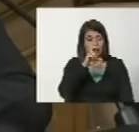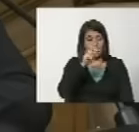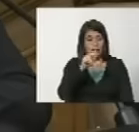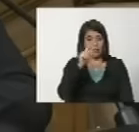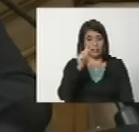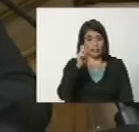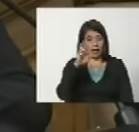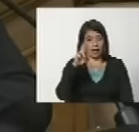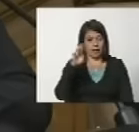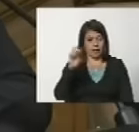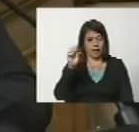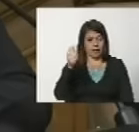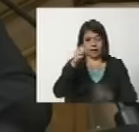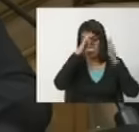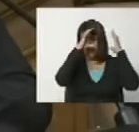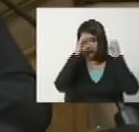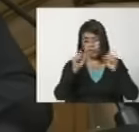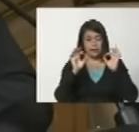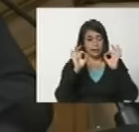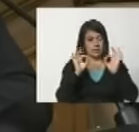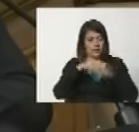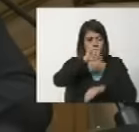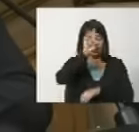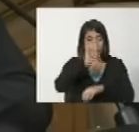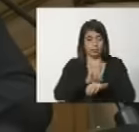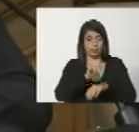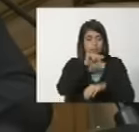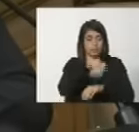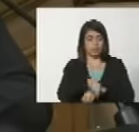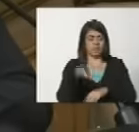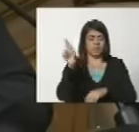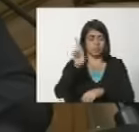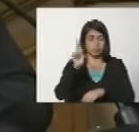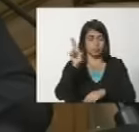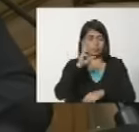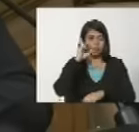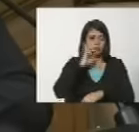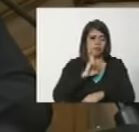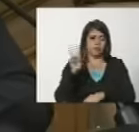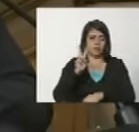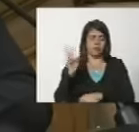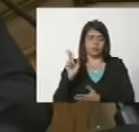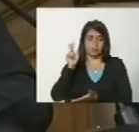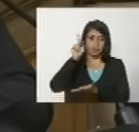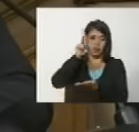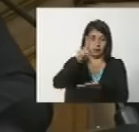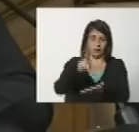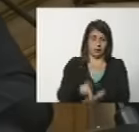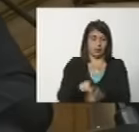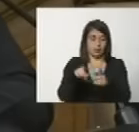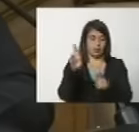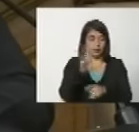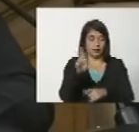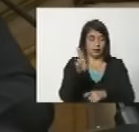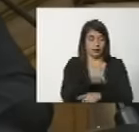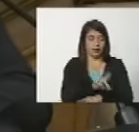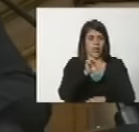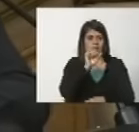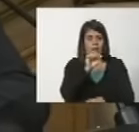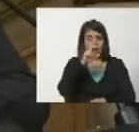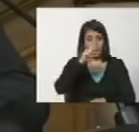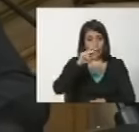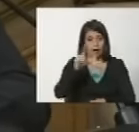Orsini Pic como embajadora extraordinaria y plenipotenciaria de la República Bolivariana de Venezuela ante la República de